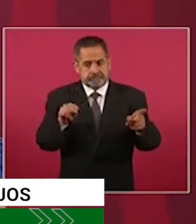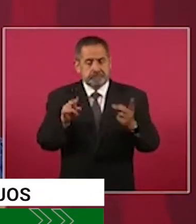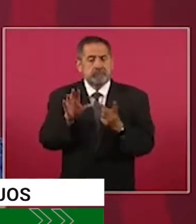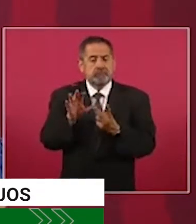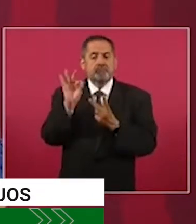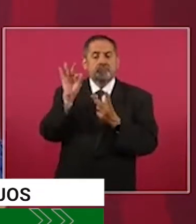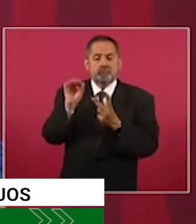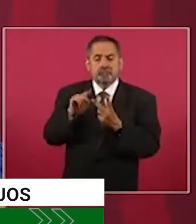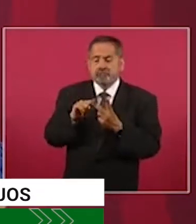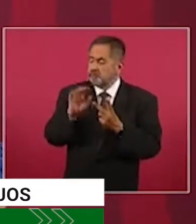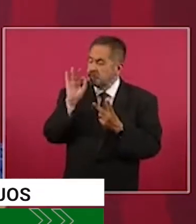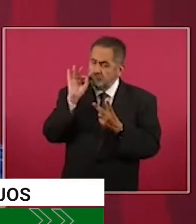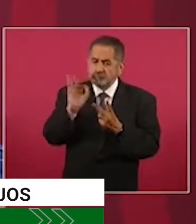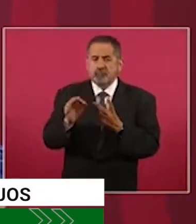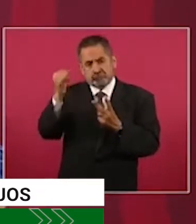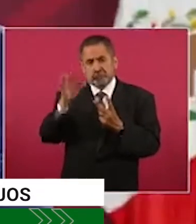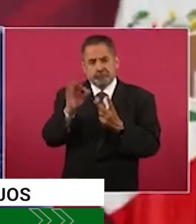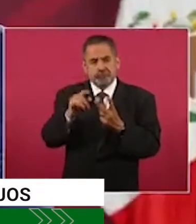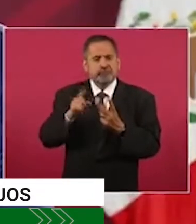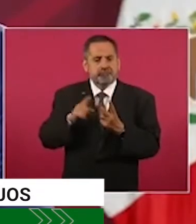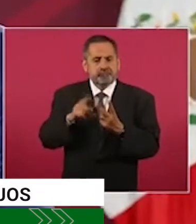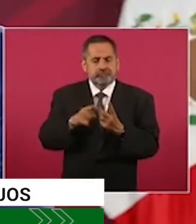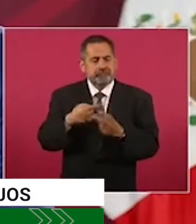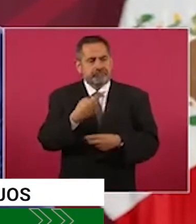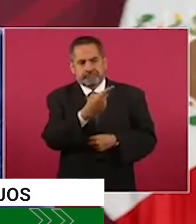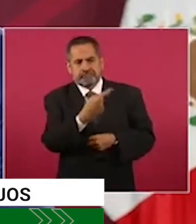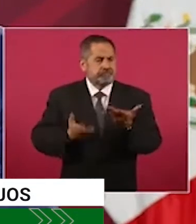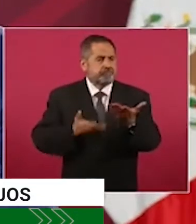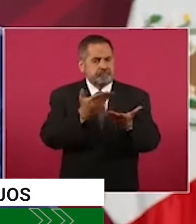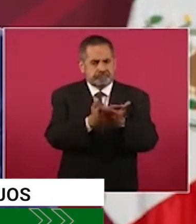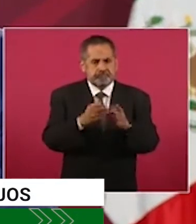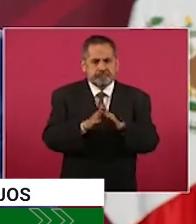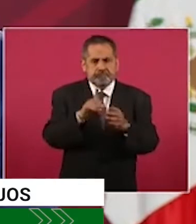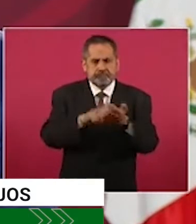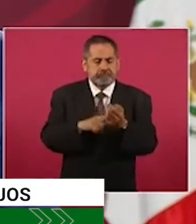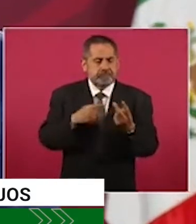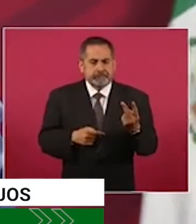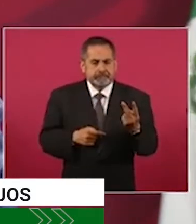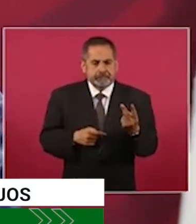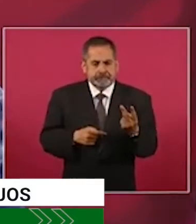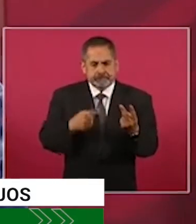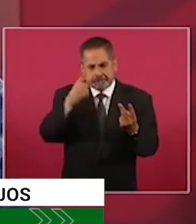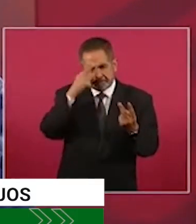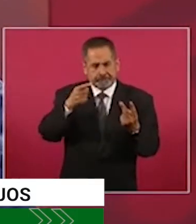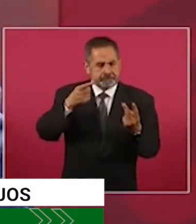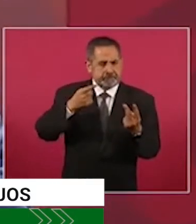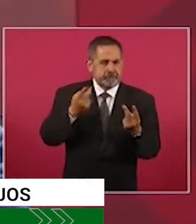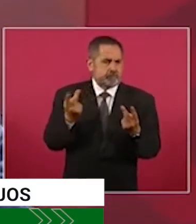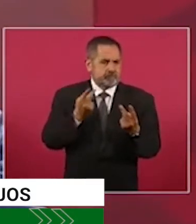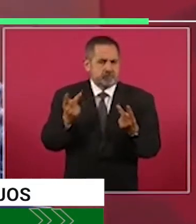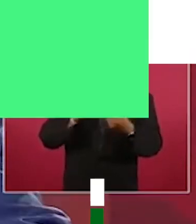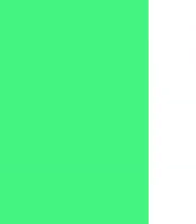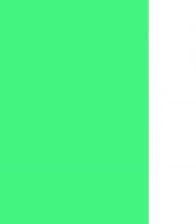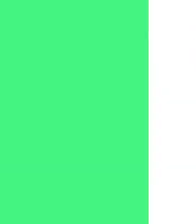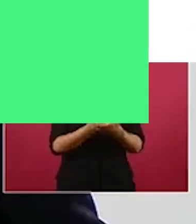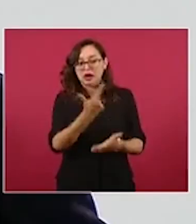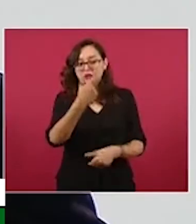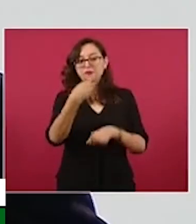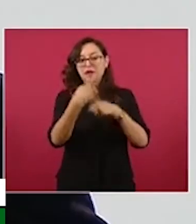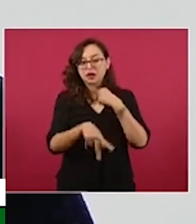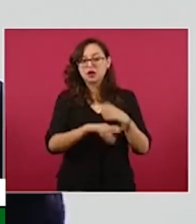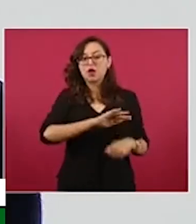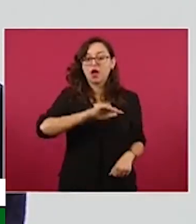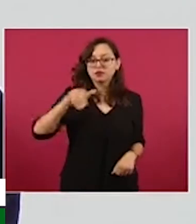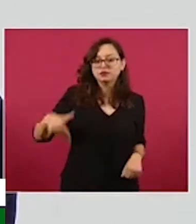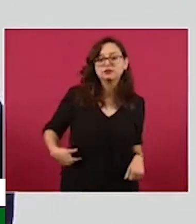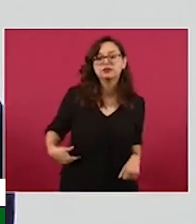una alternativa buena para ambos pueblos y para los dos países.